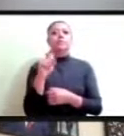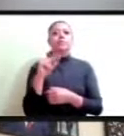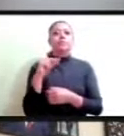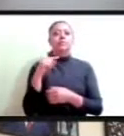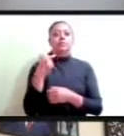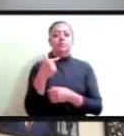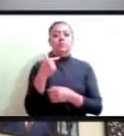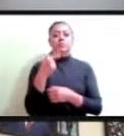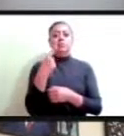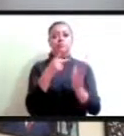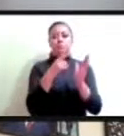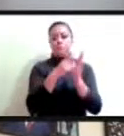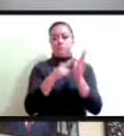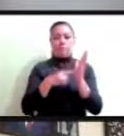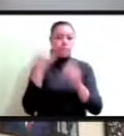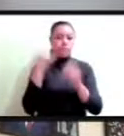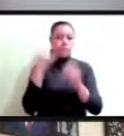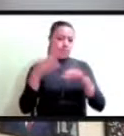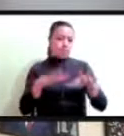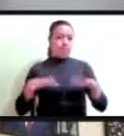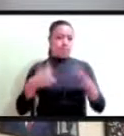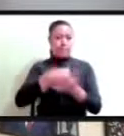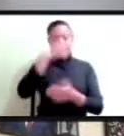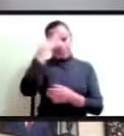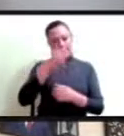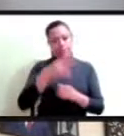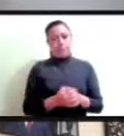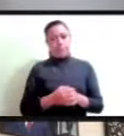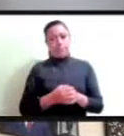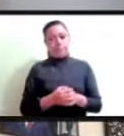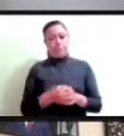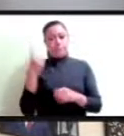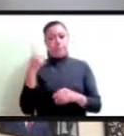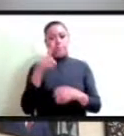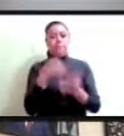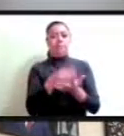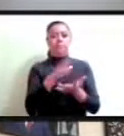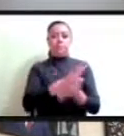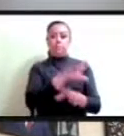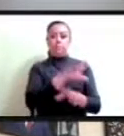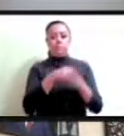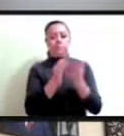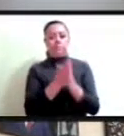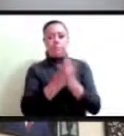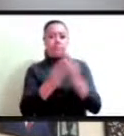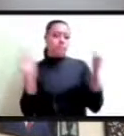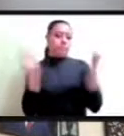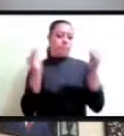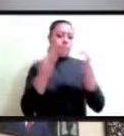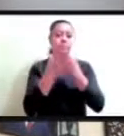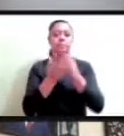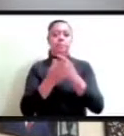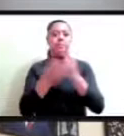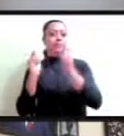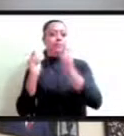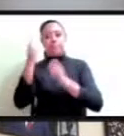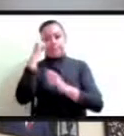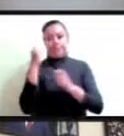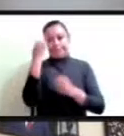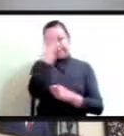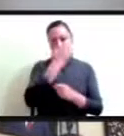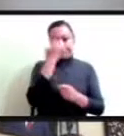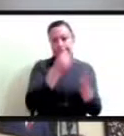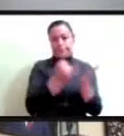reglamento, ambos del Congreso de la Ciudad de México, se instruye su inserción íntegra en el diario de los debates y torna para su análisis y dictamen en la Comisión de Administración